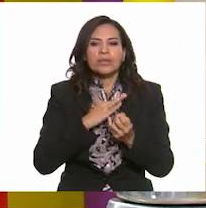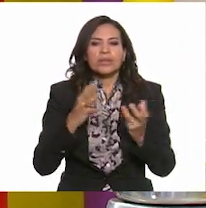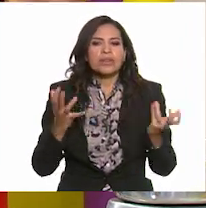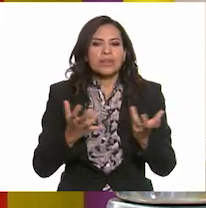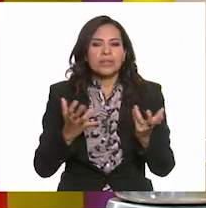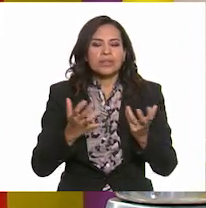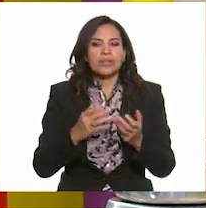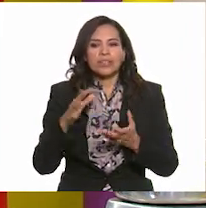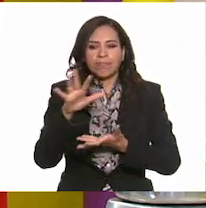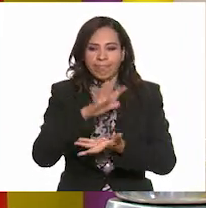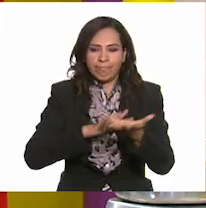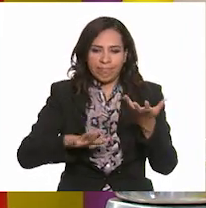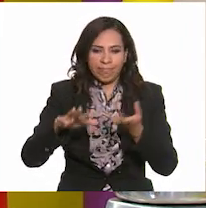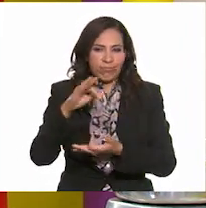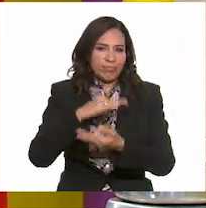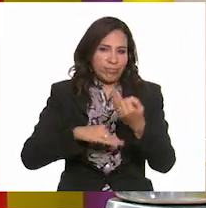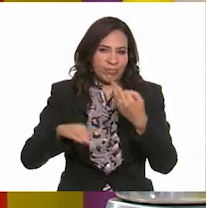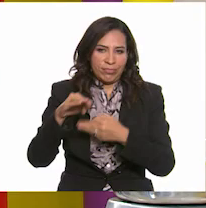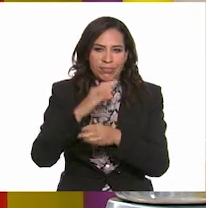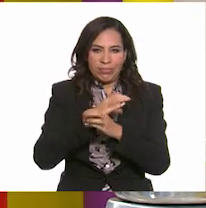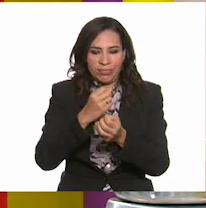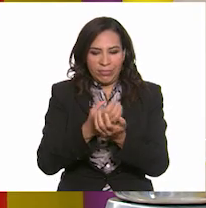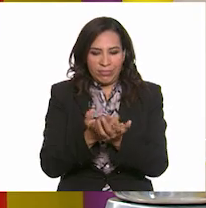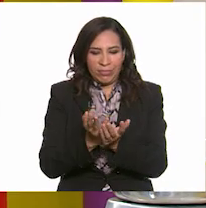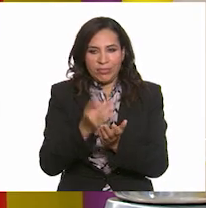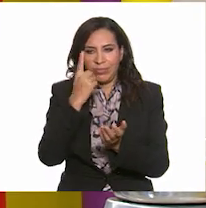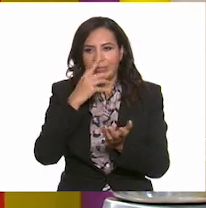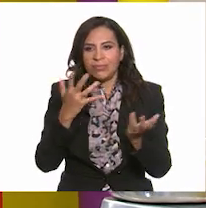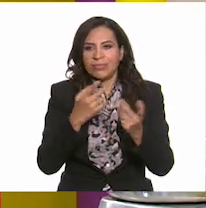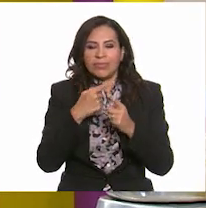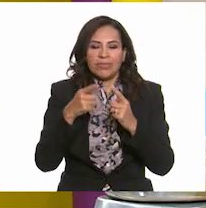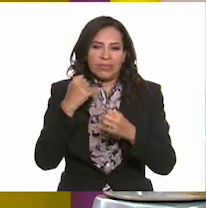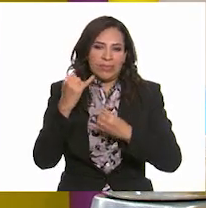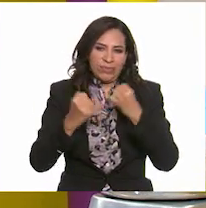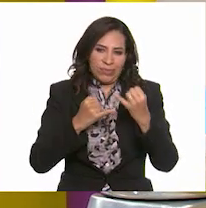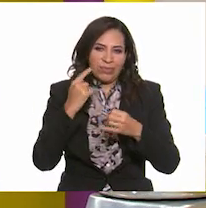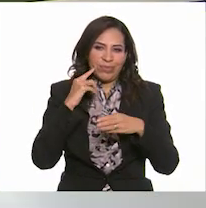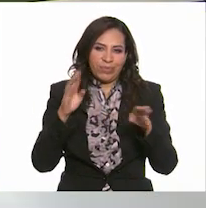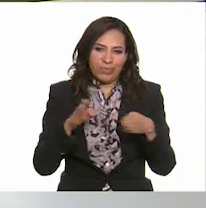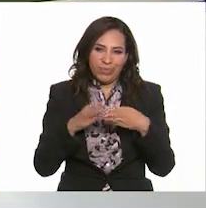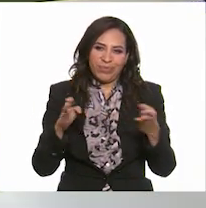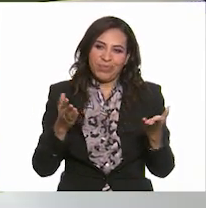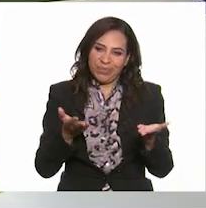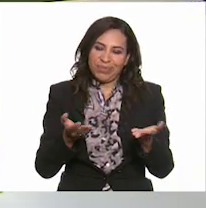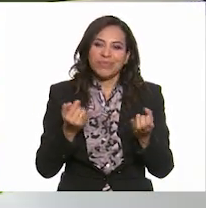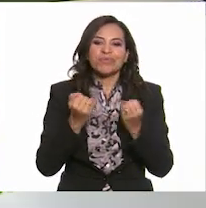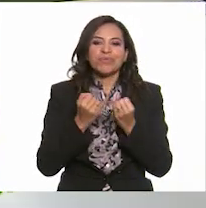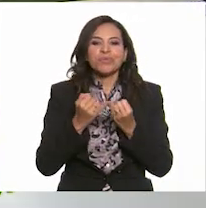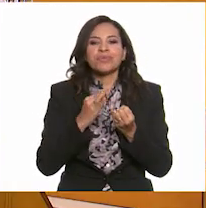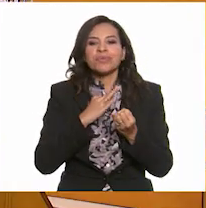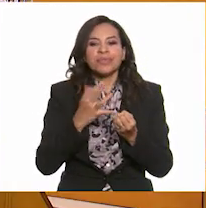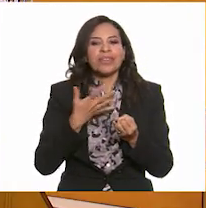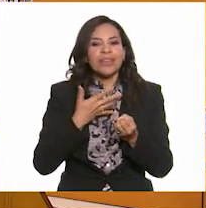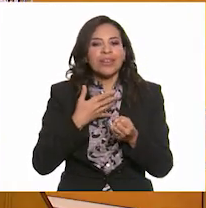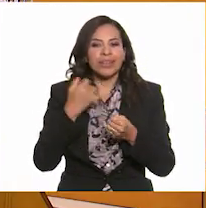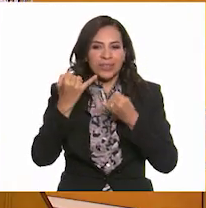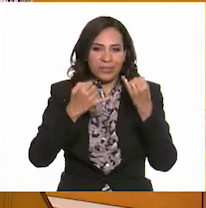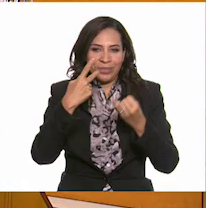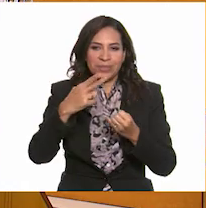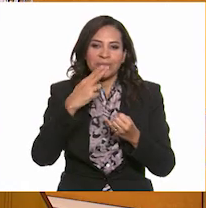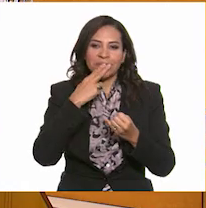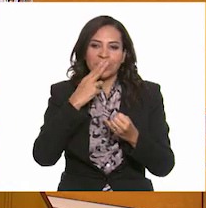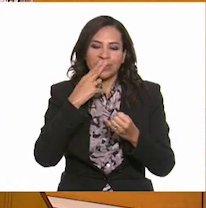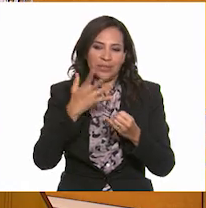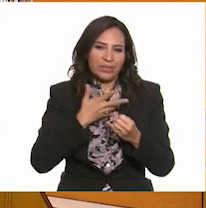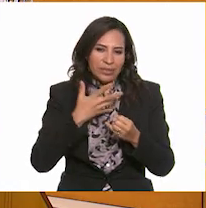hacer una mezcla de todos estos elementos para hacer grandes juegos musicales. Exactamente, y también puedes ocupar tus juguetes, que es